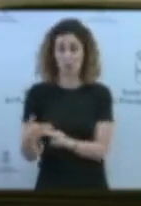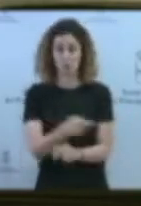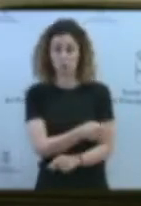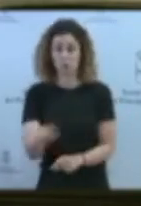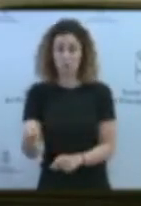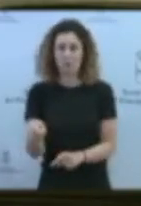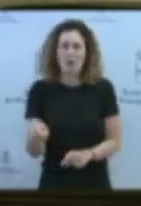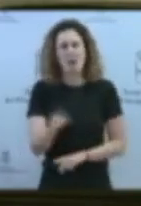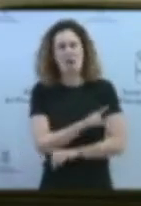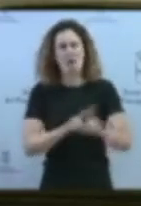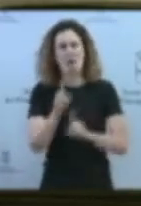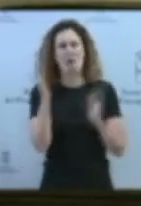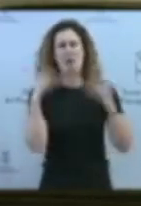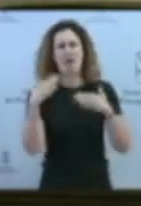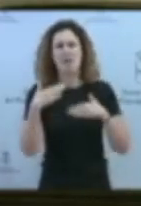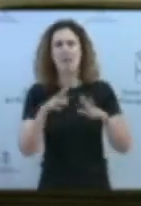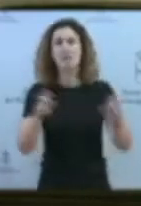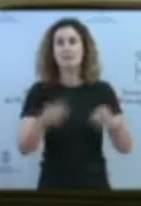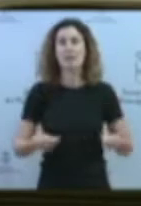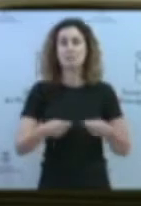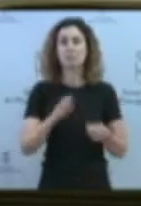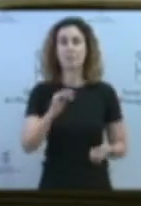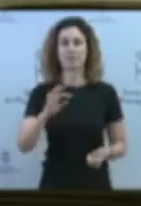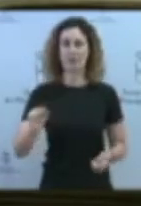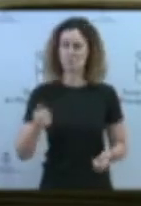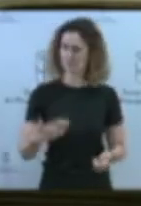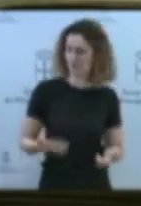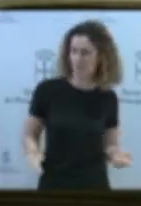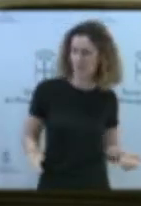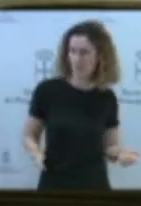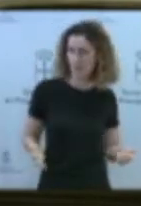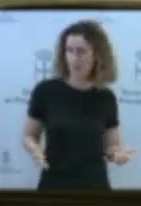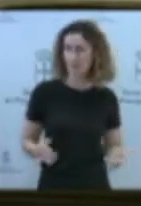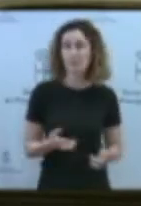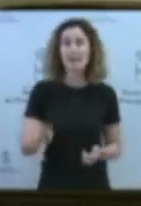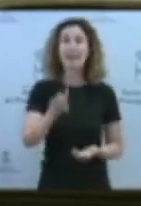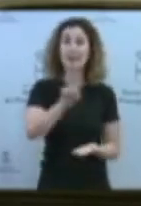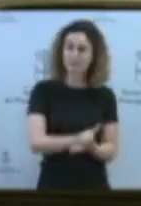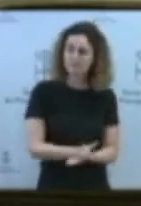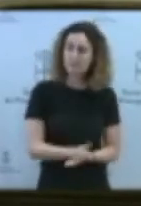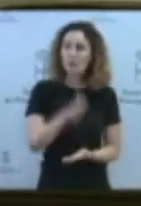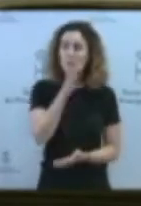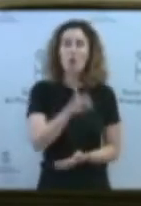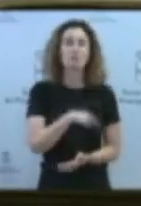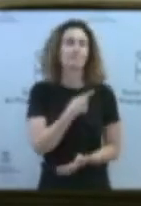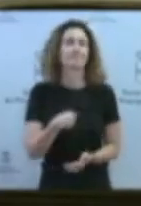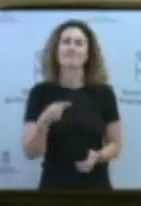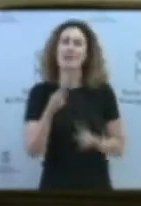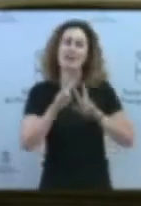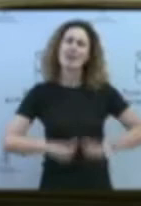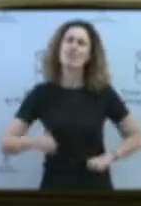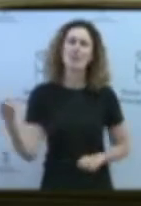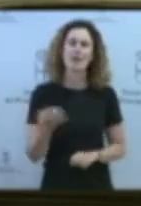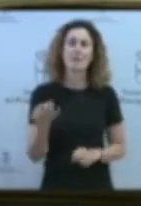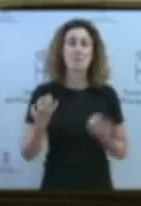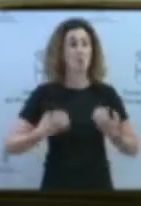consorcio de transportes y efectivamente vamos a seguir insistiendo porque tiene que haber una comisión de investigación, porque no es normal y no es admisible que con los